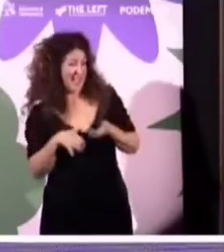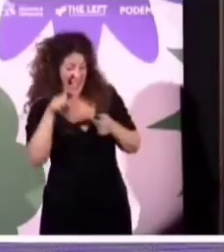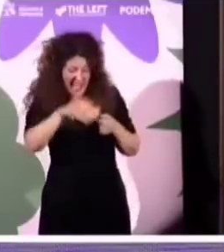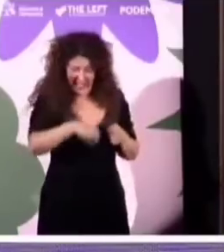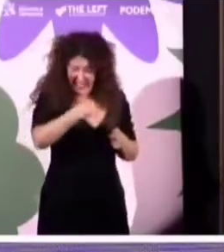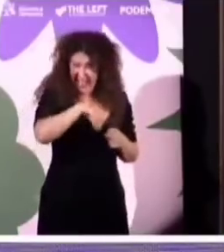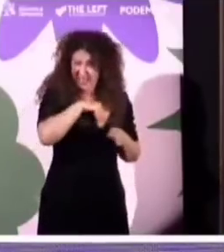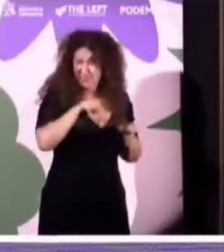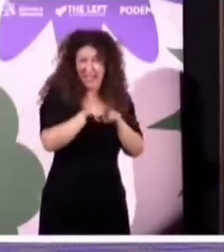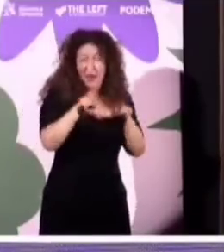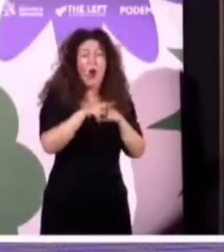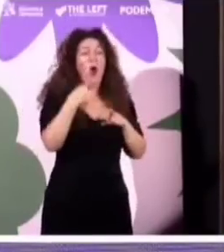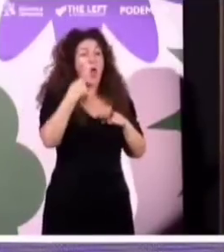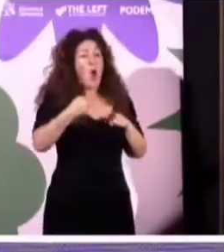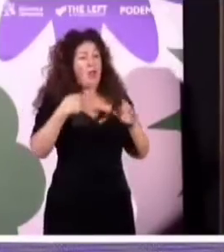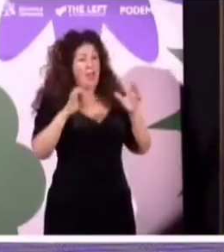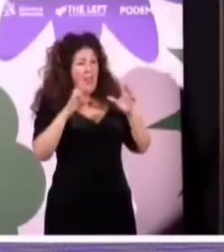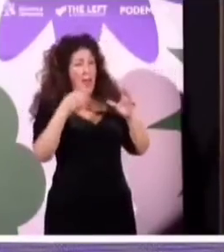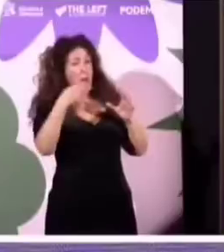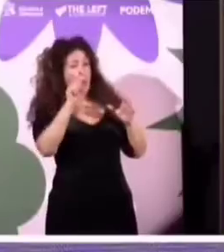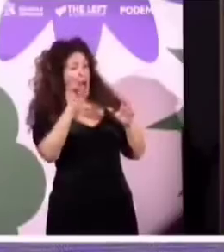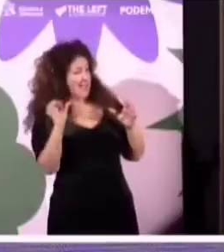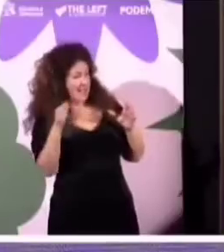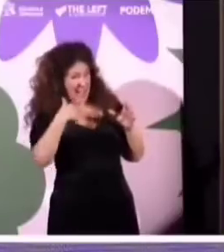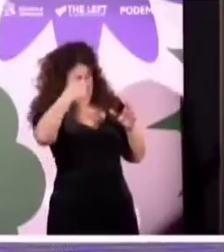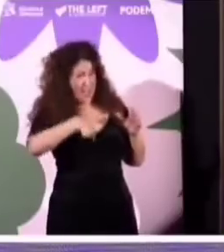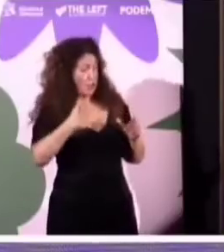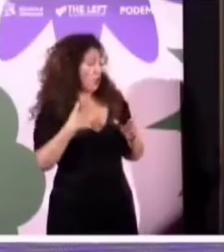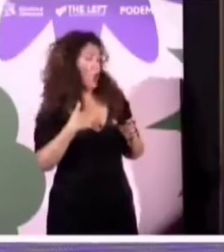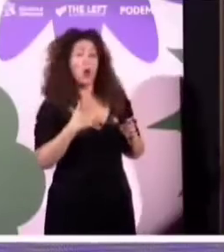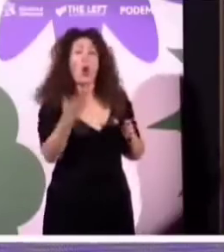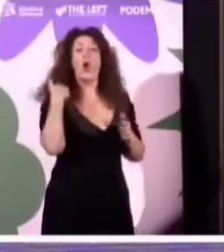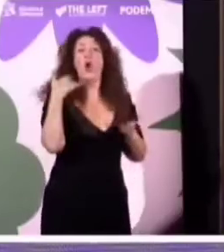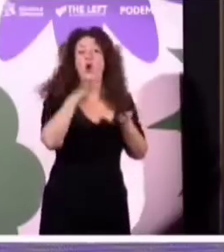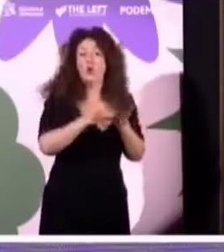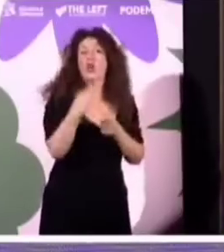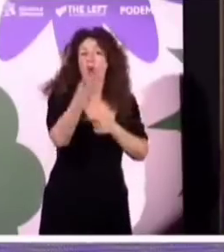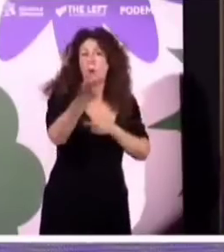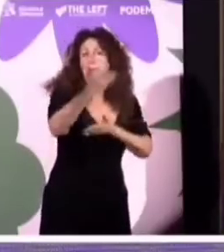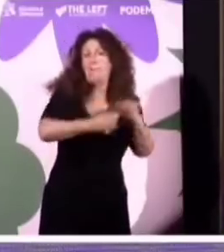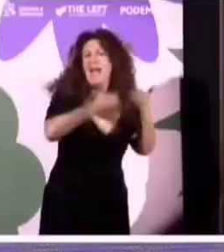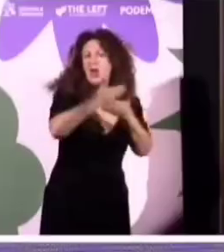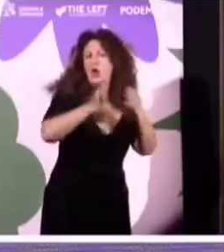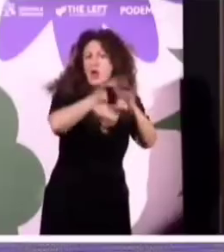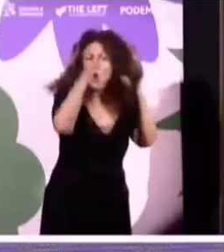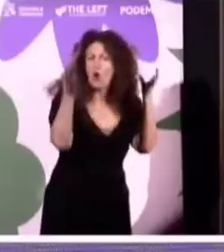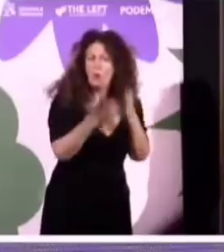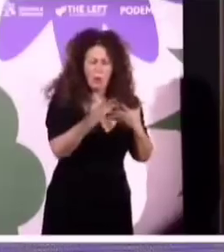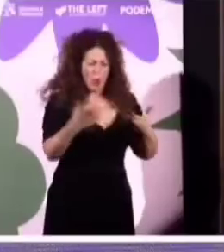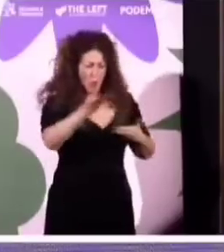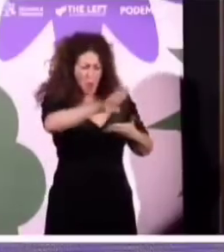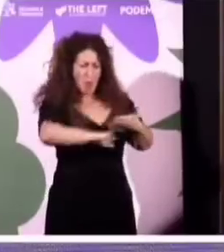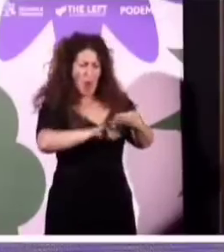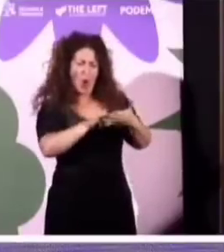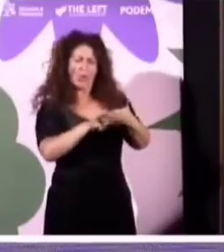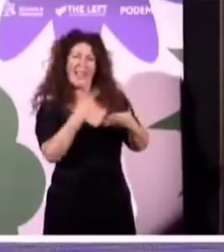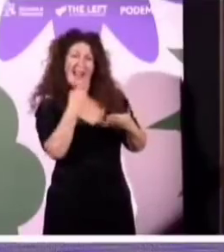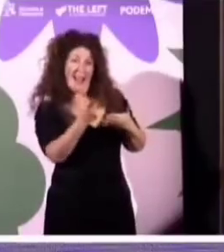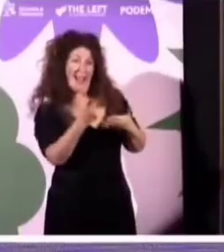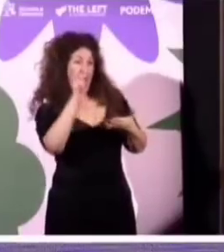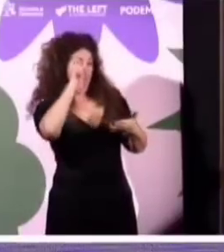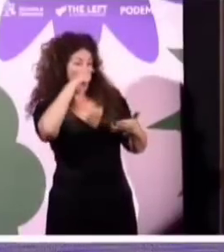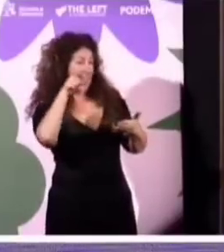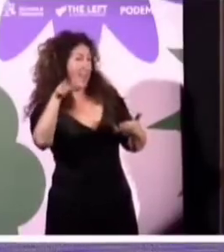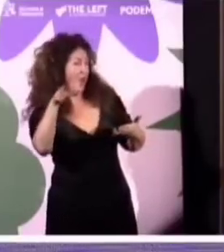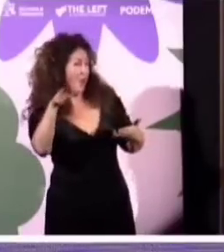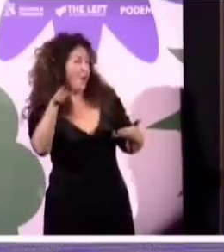lo dice la base, no lo digo yo. Lo reconocía el otro día el periódico El Mundo, que en una portada le recordaba a Feijóo quién